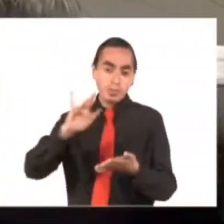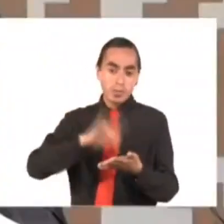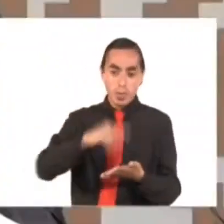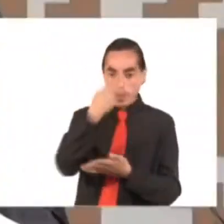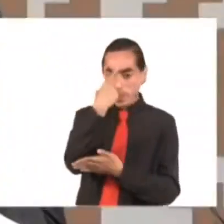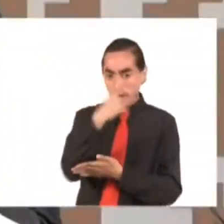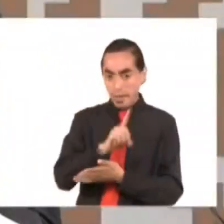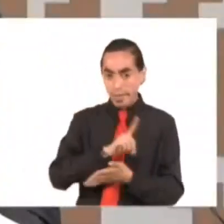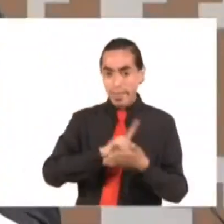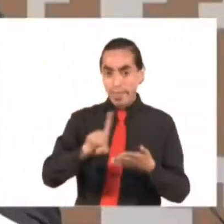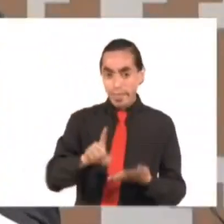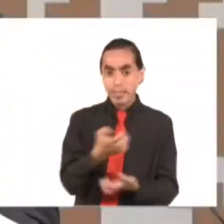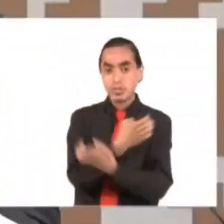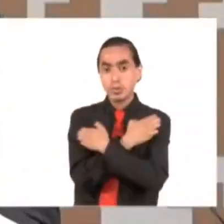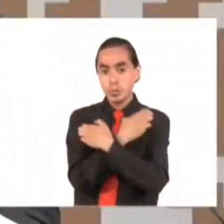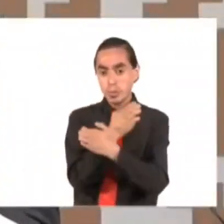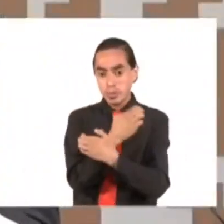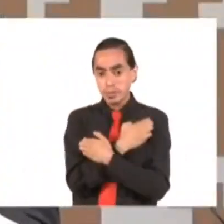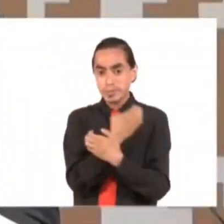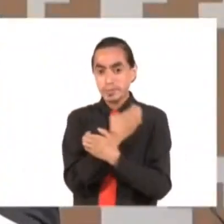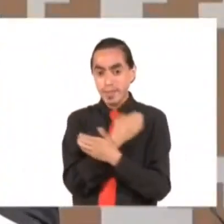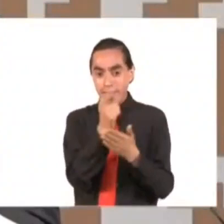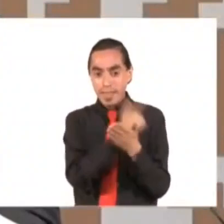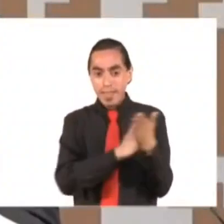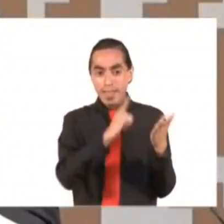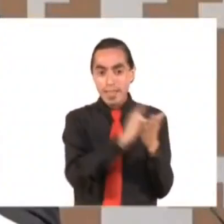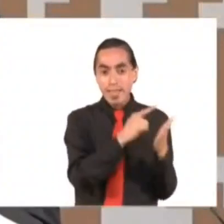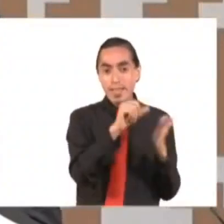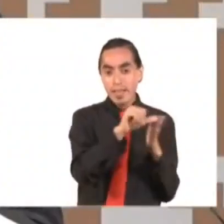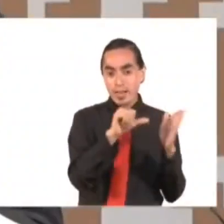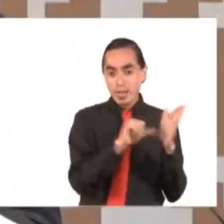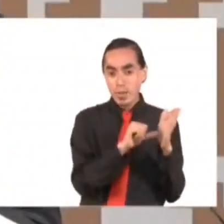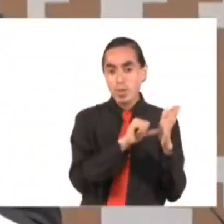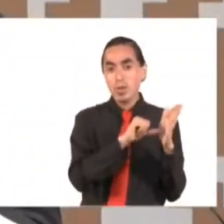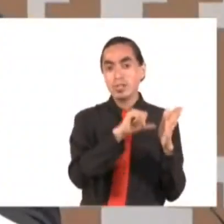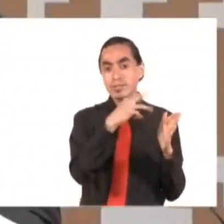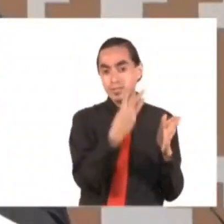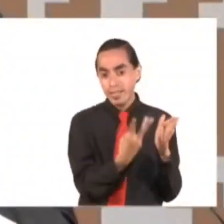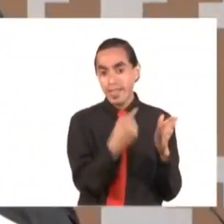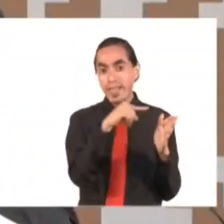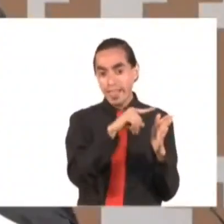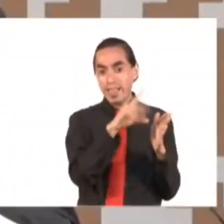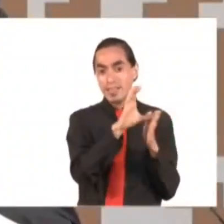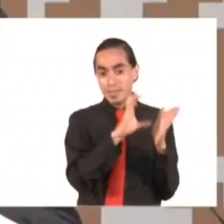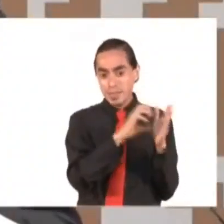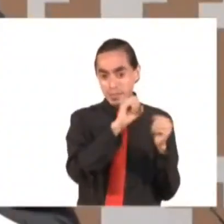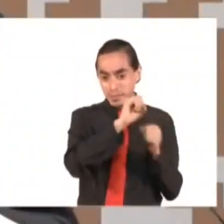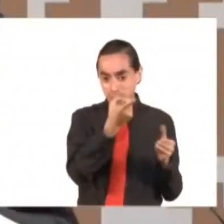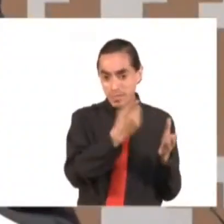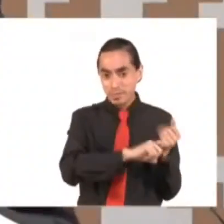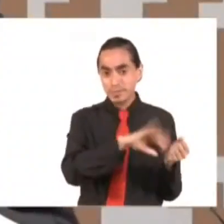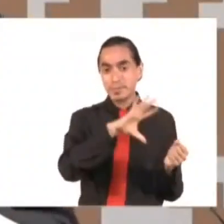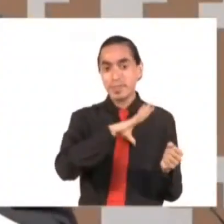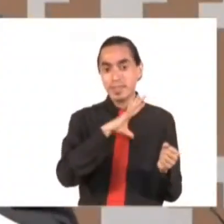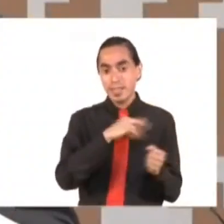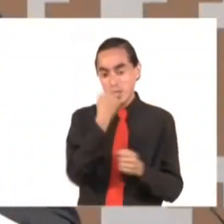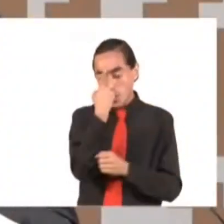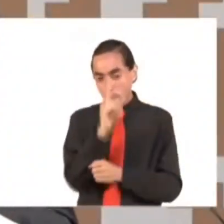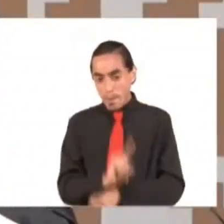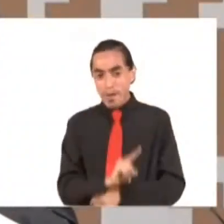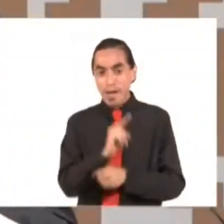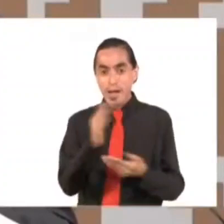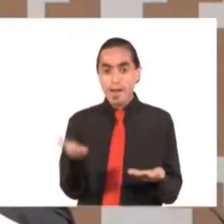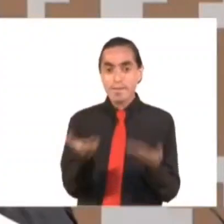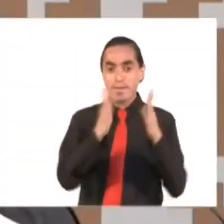una educación establecido en el artículo 3 de nuestra Carta Magna, promoviendo una formación de